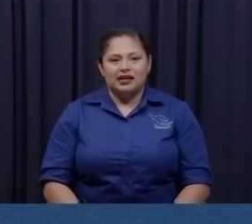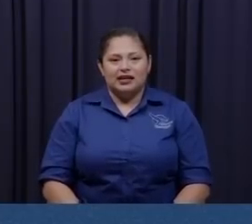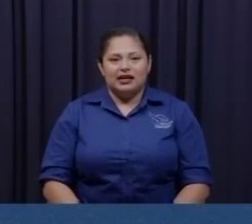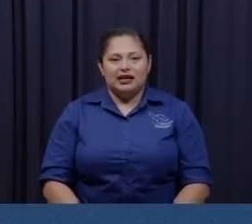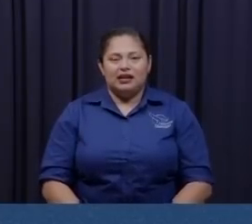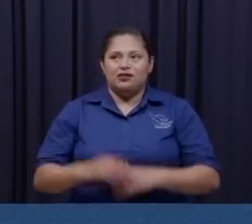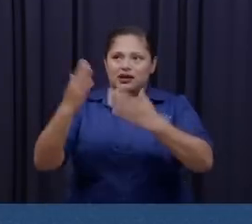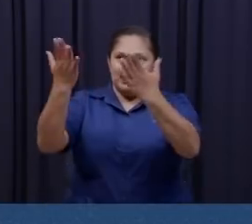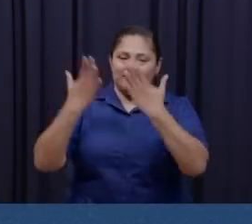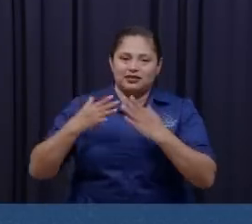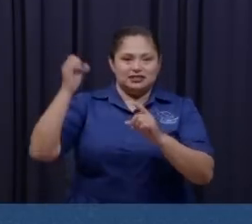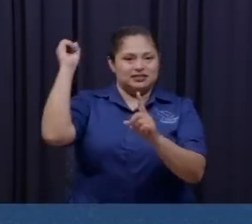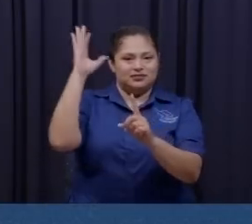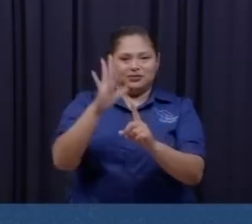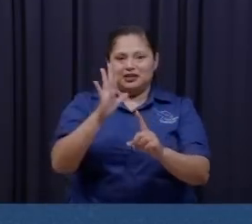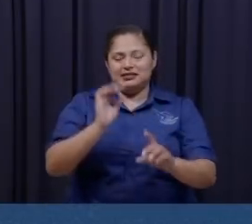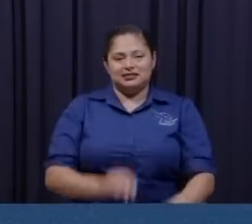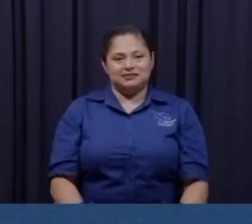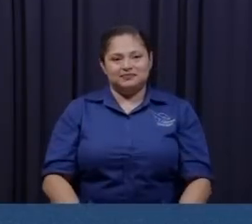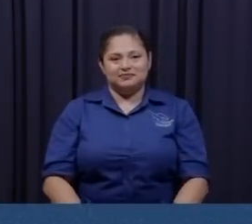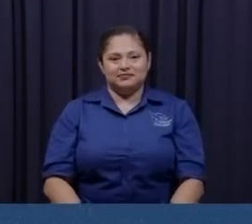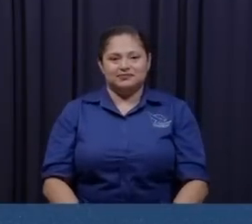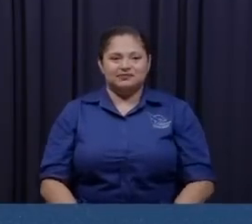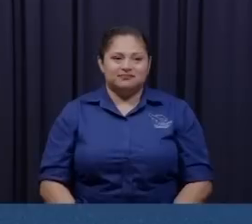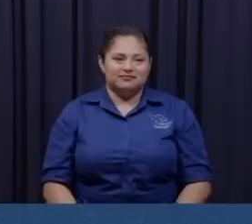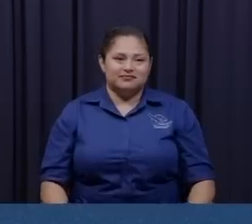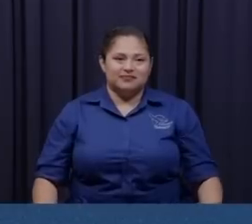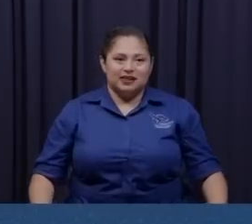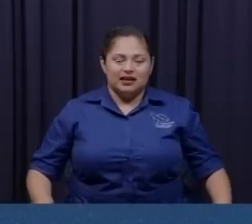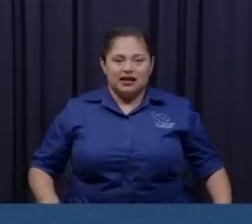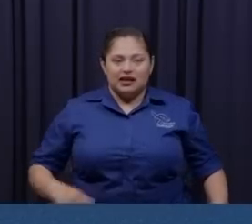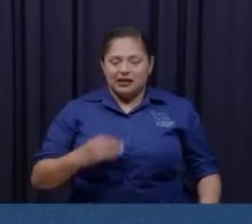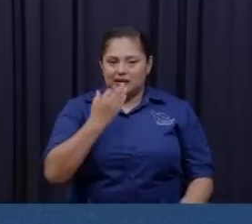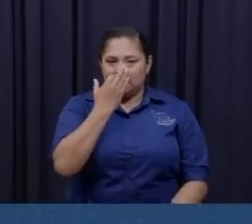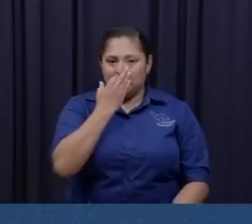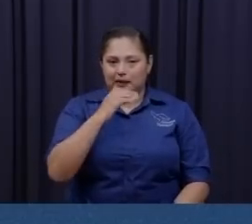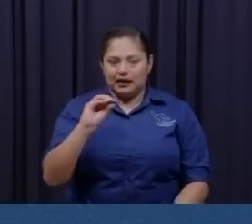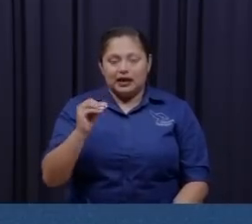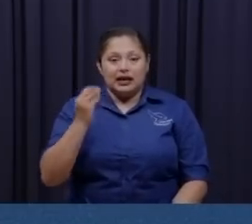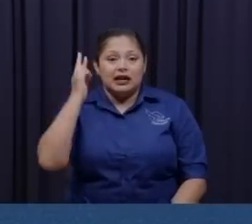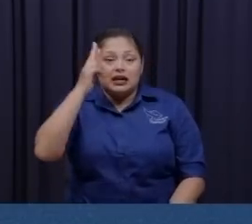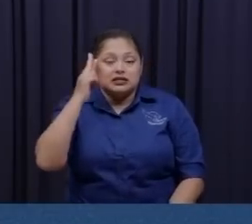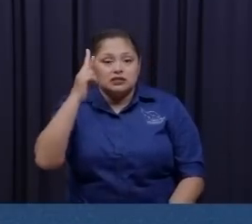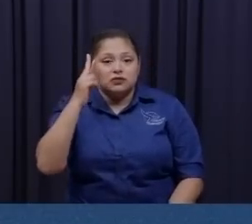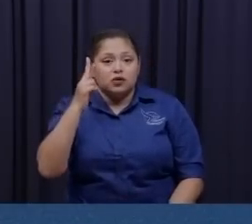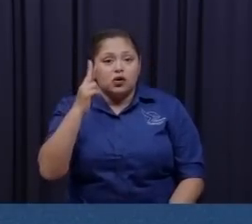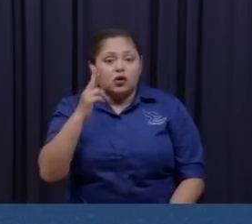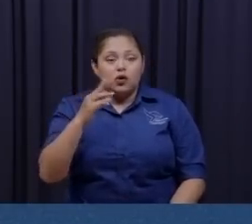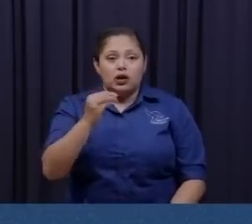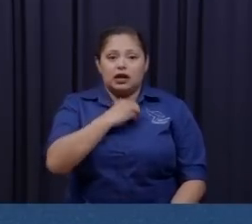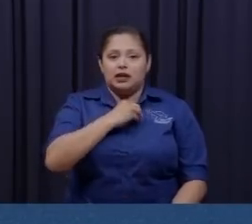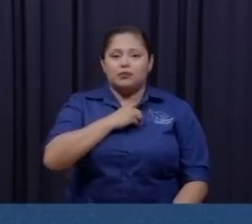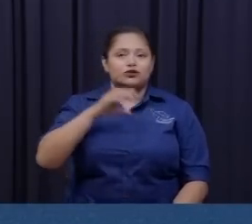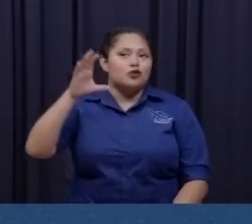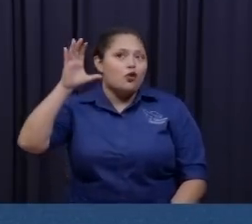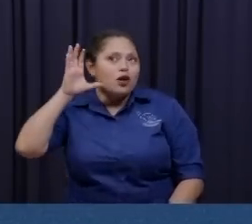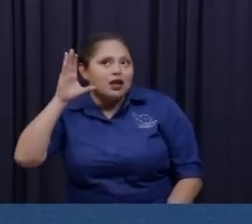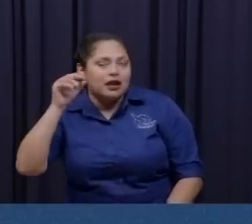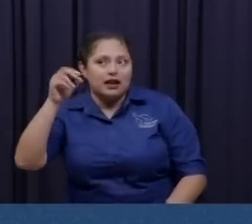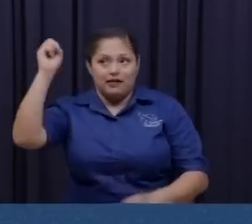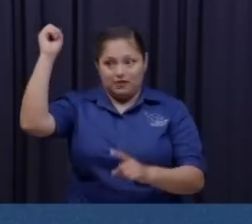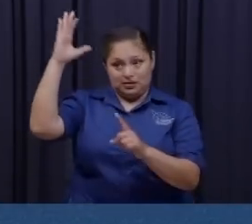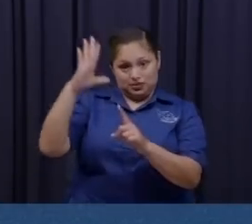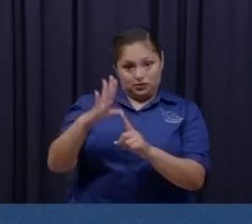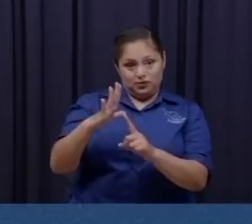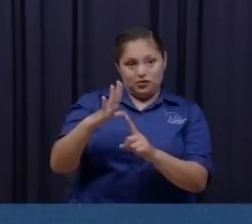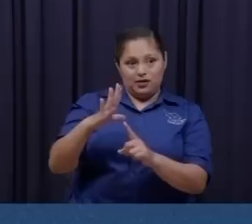de bendición? Bueno, ahí les va. ¿Por qué razón? ¿Por qué razón queremos primero oír las causas de bendición?